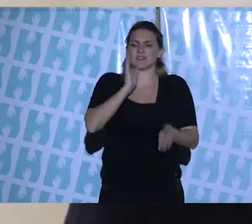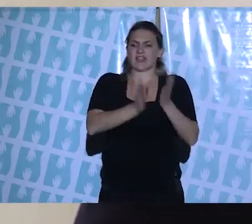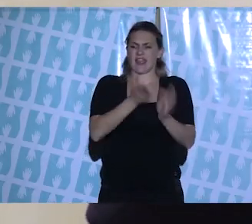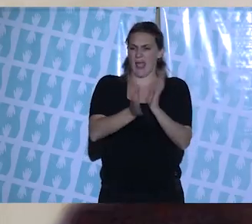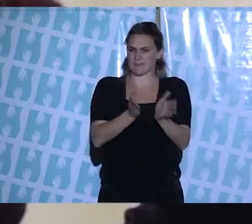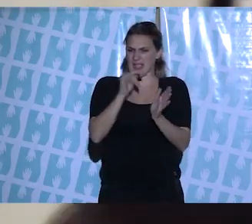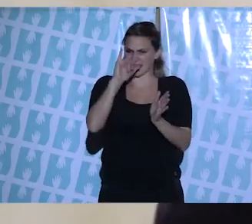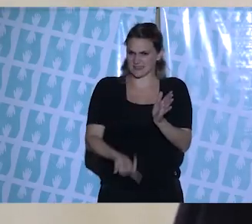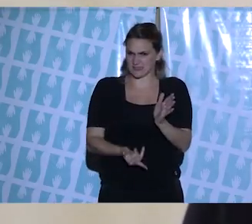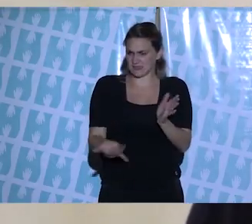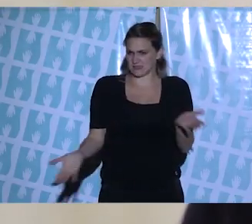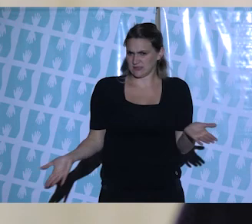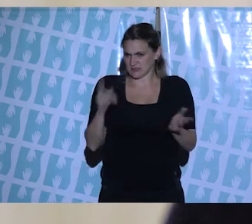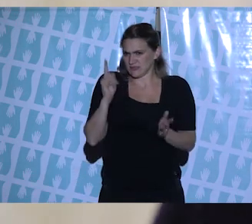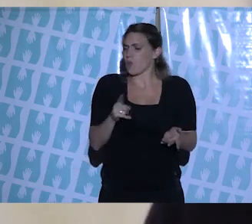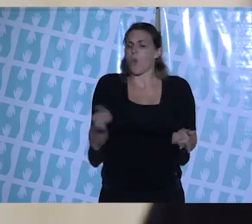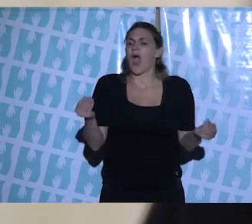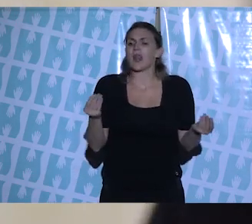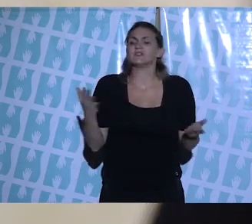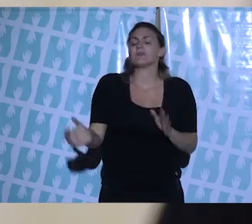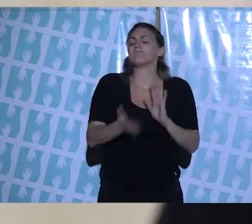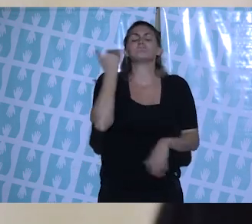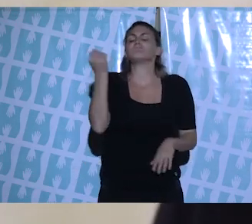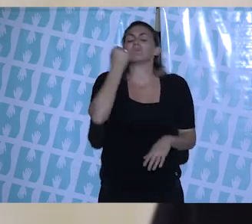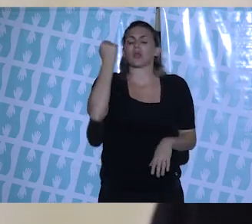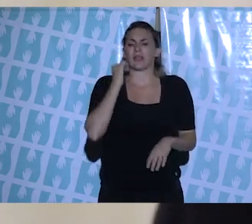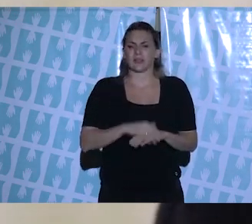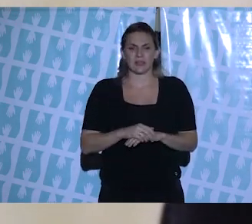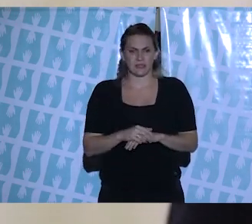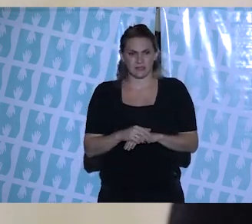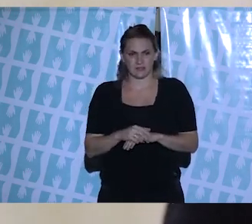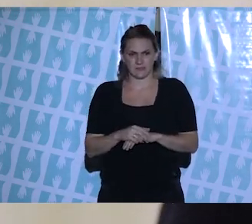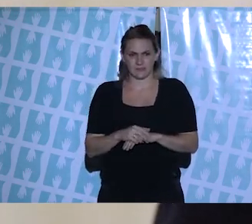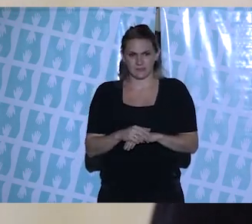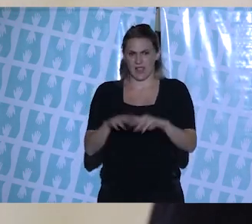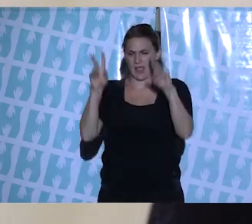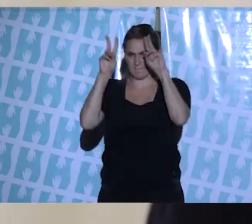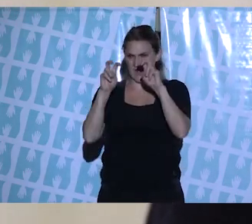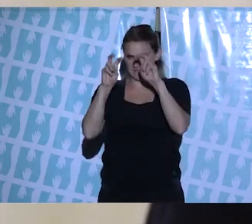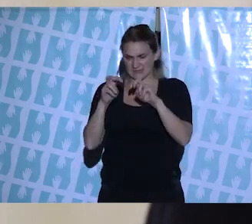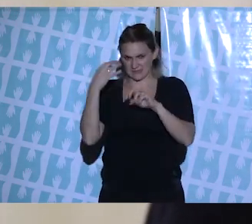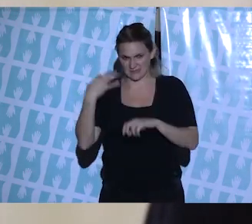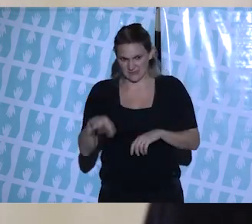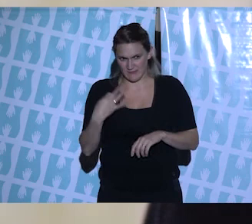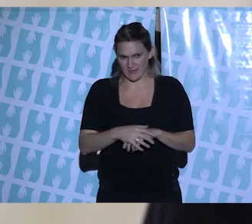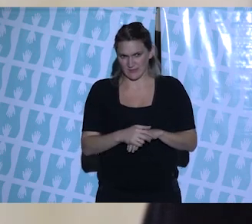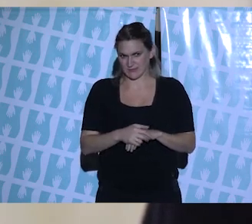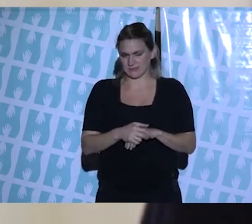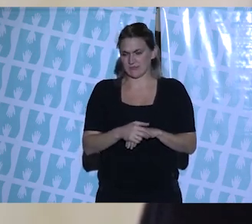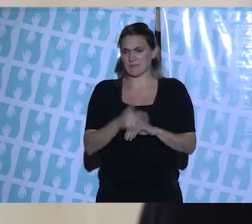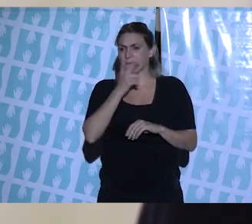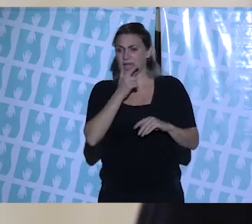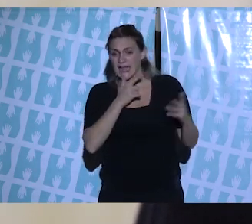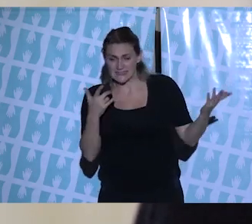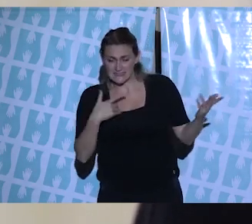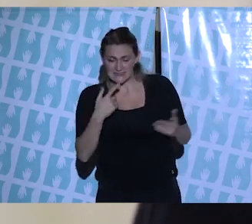algún paciente o alguien? ¿Nadie se anima? Investigación como argentino, como